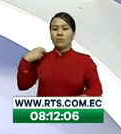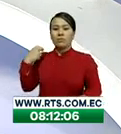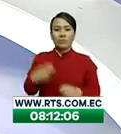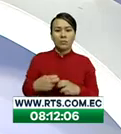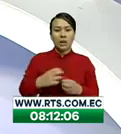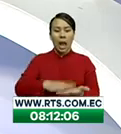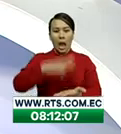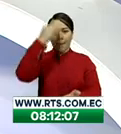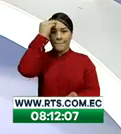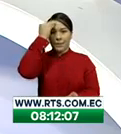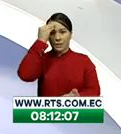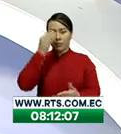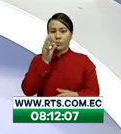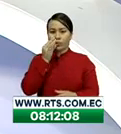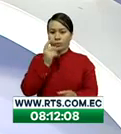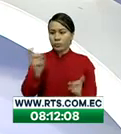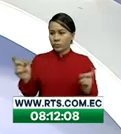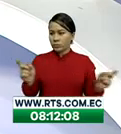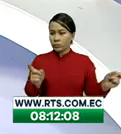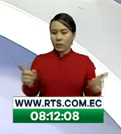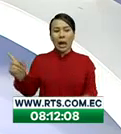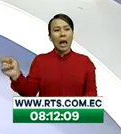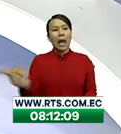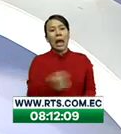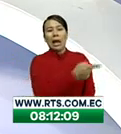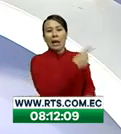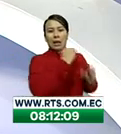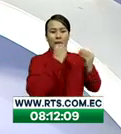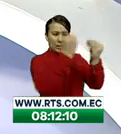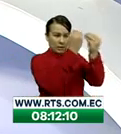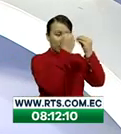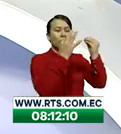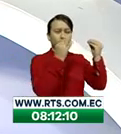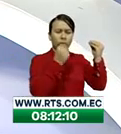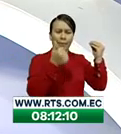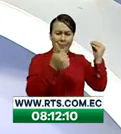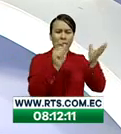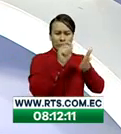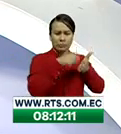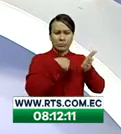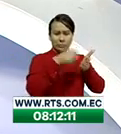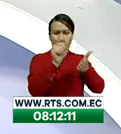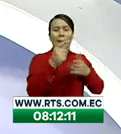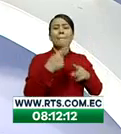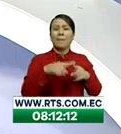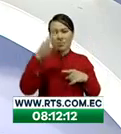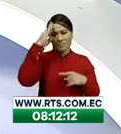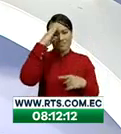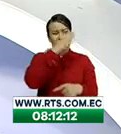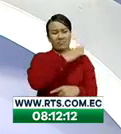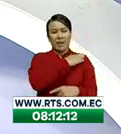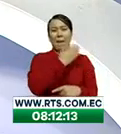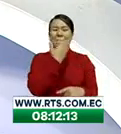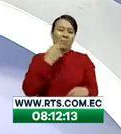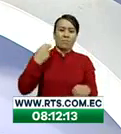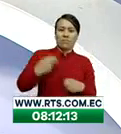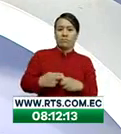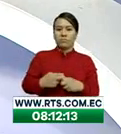aprender asuntos de tránsito, van a la escuela de formación de tránsito. Sí, ahí también son paramilitares, pero no son